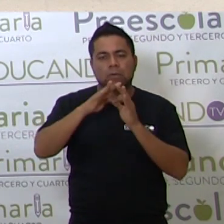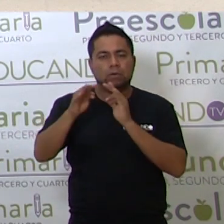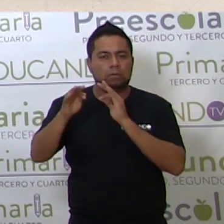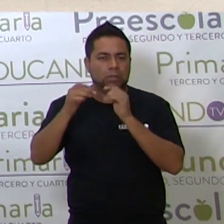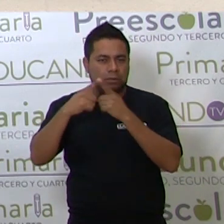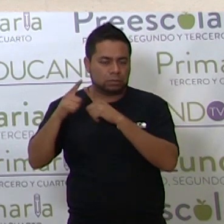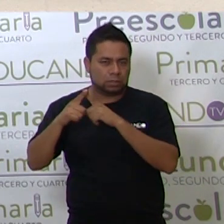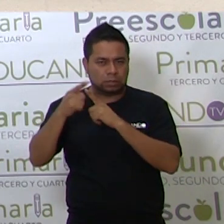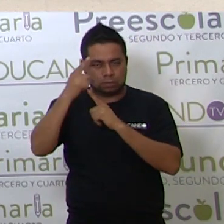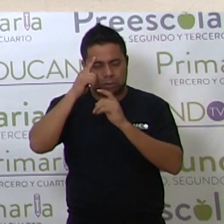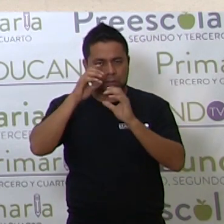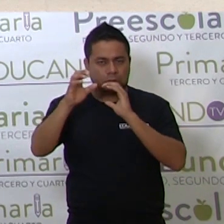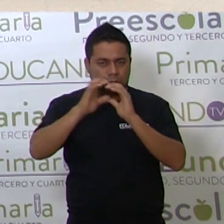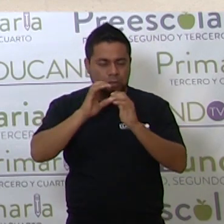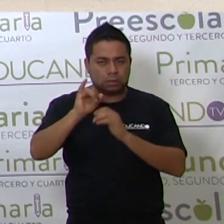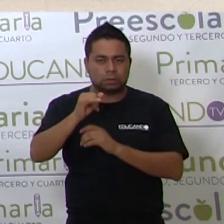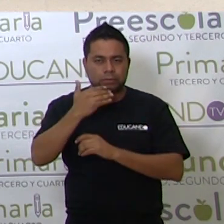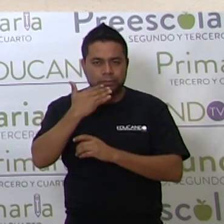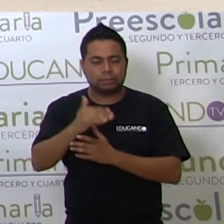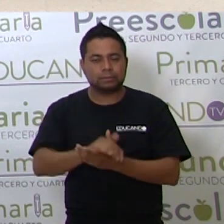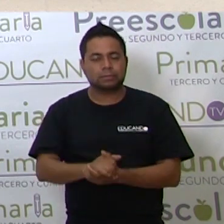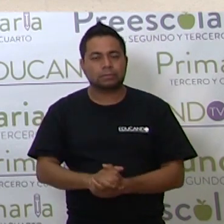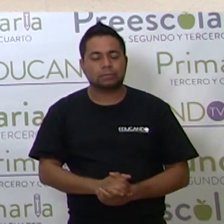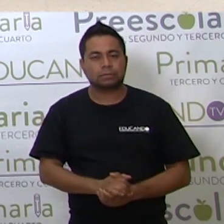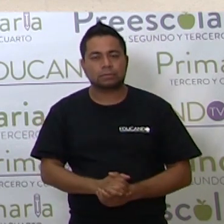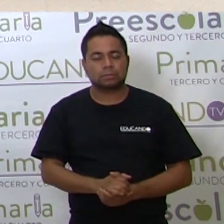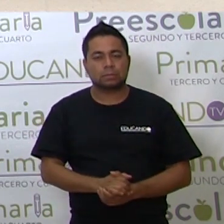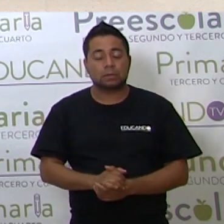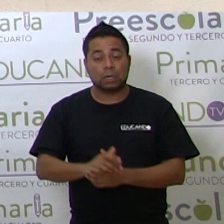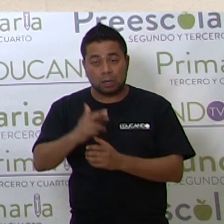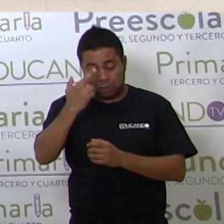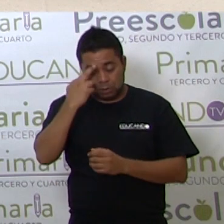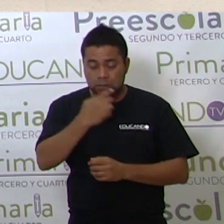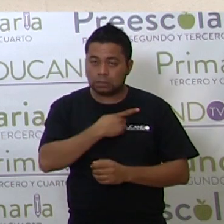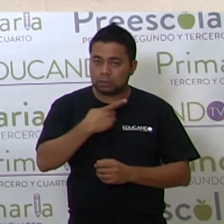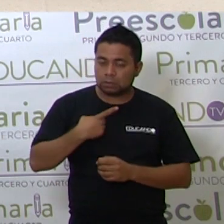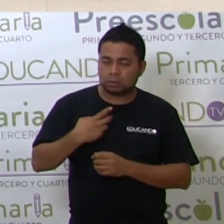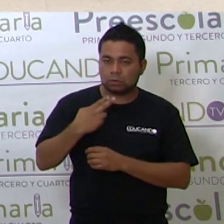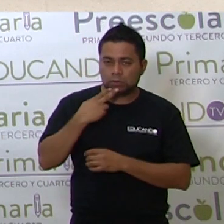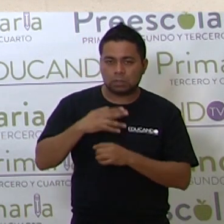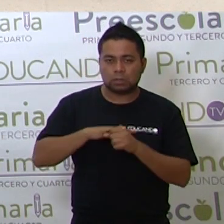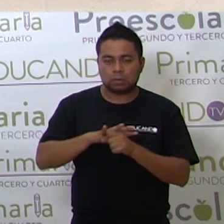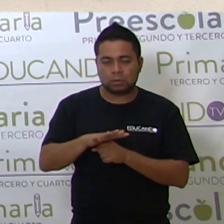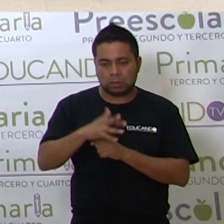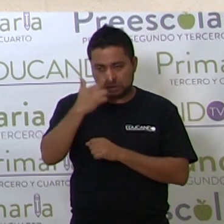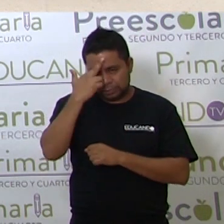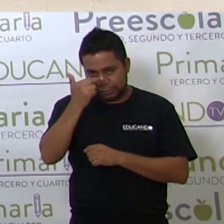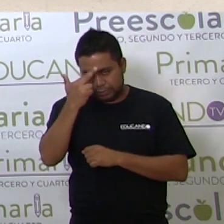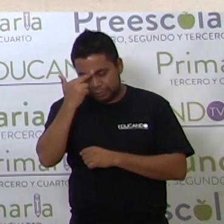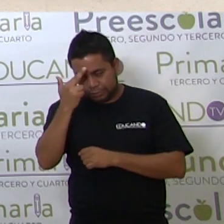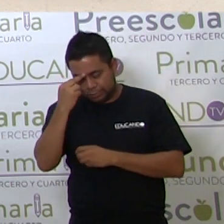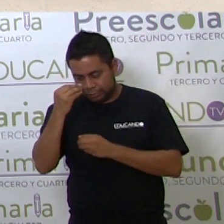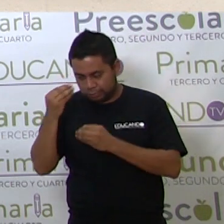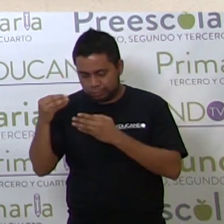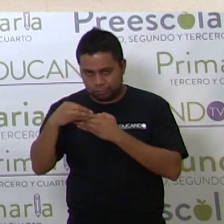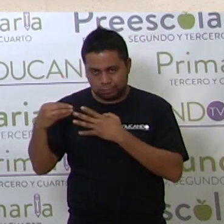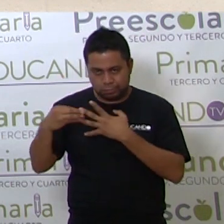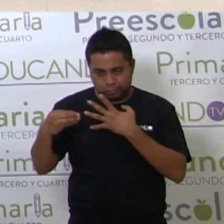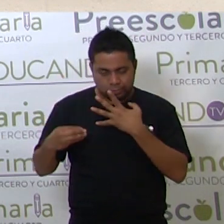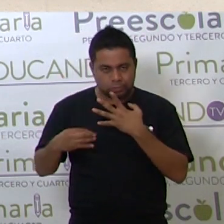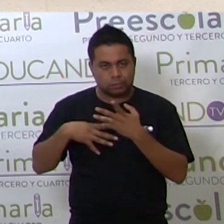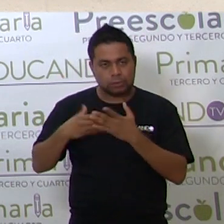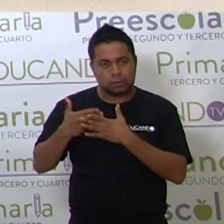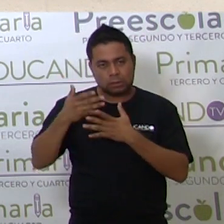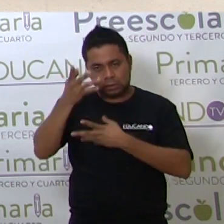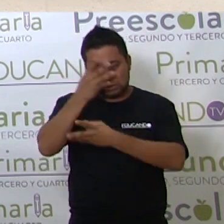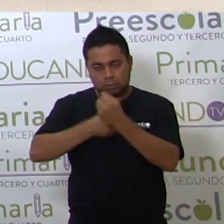de comunicación si recuerda que debemos de utilizar todos los argumentos necesarios que hemos ido aprendiendo